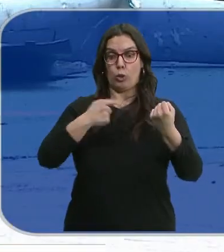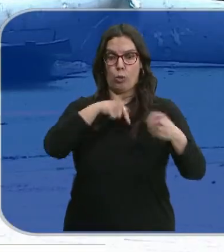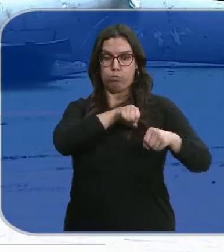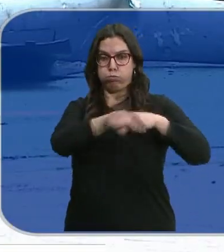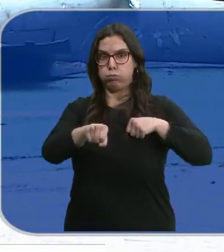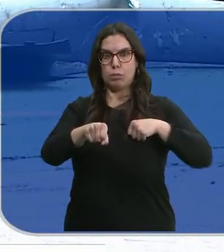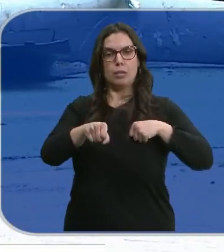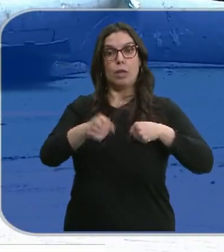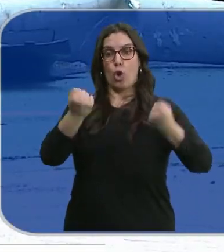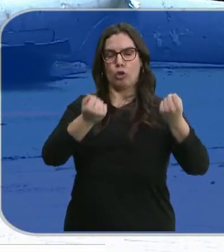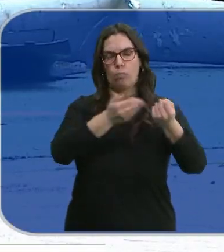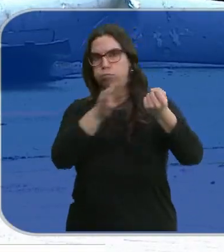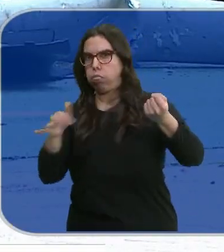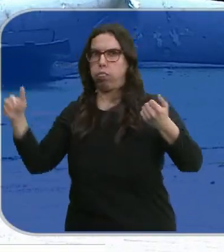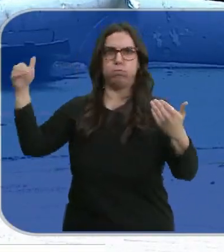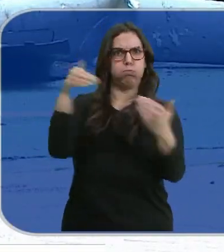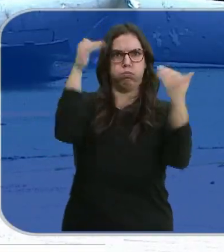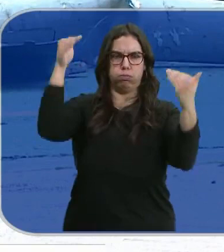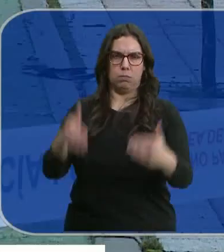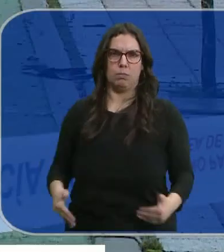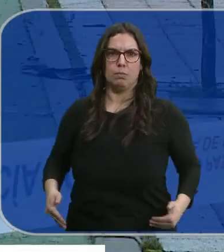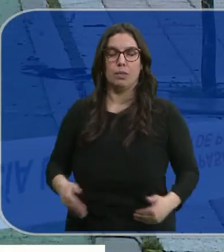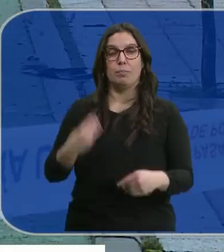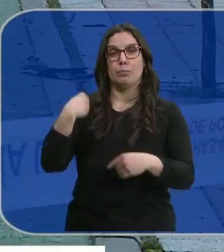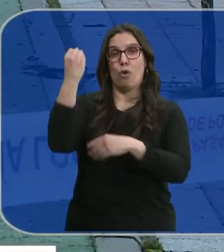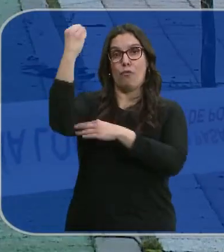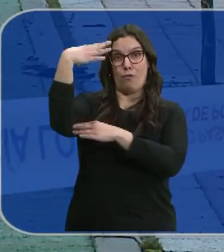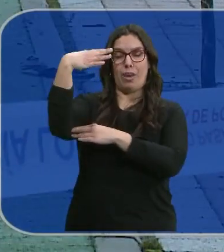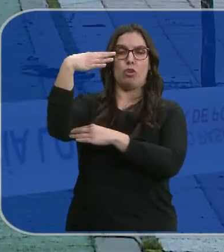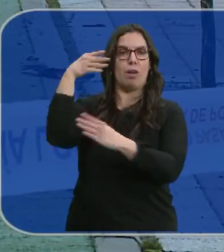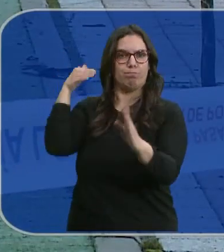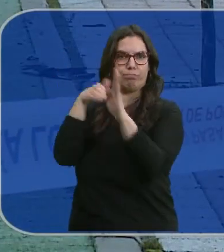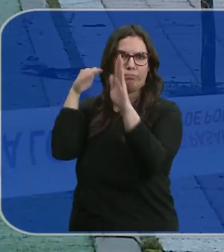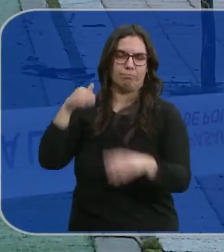y perdió el control del vehículo, que terminó impactando contra una farola.